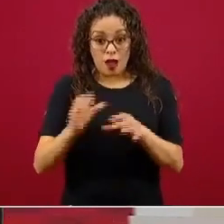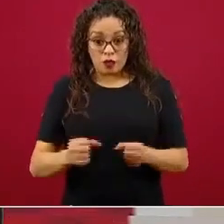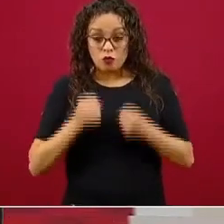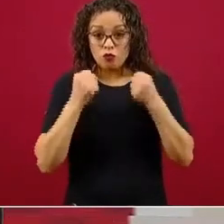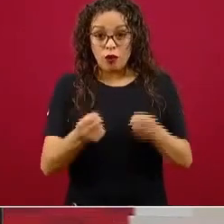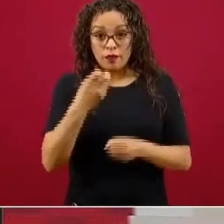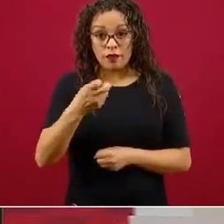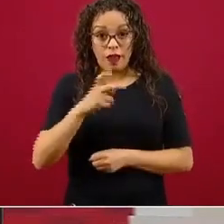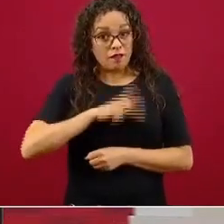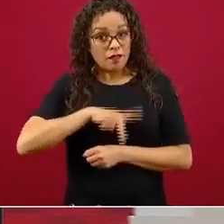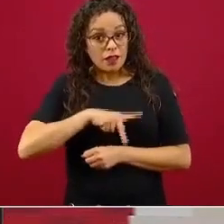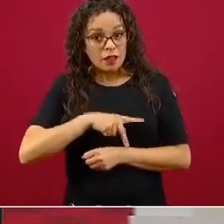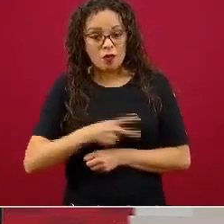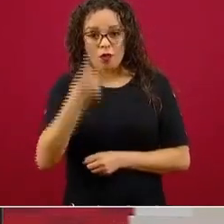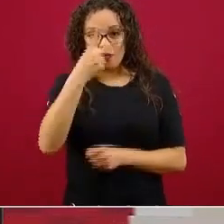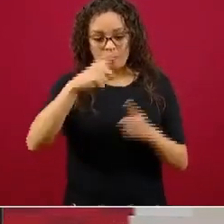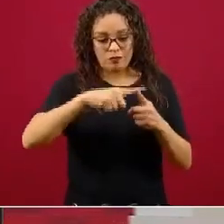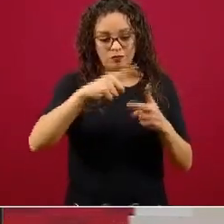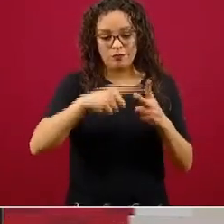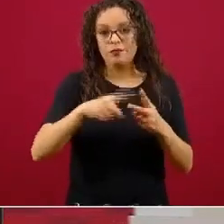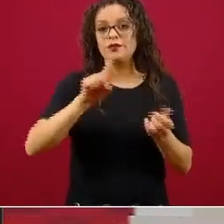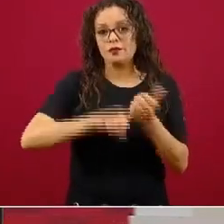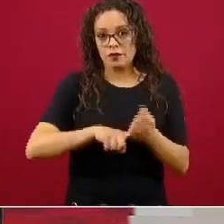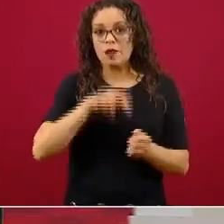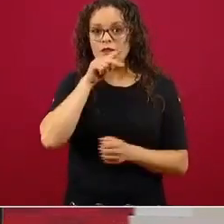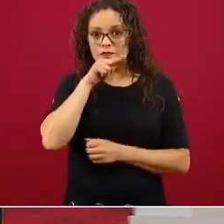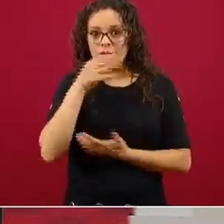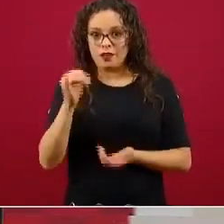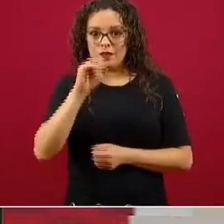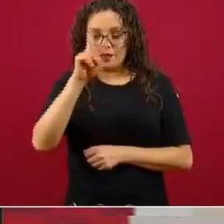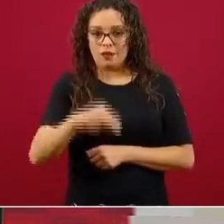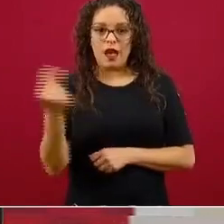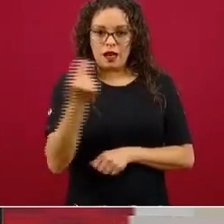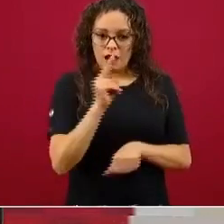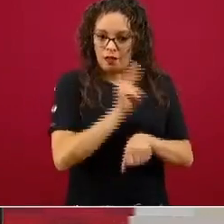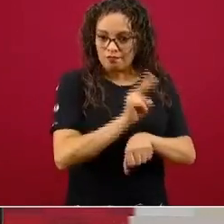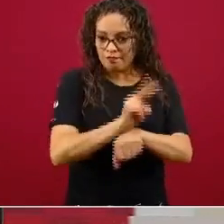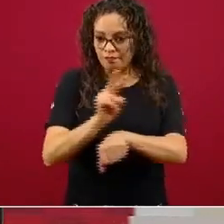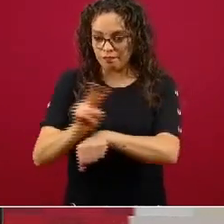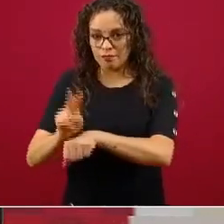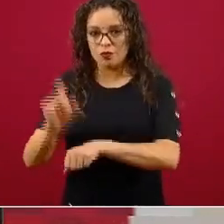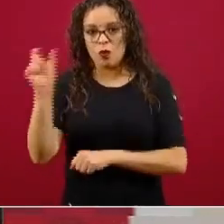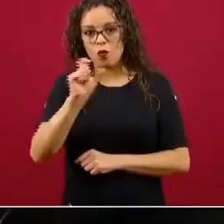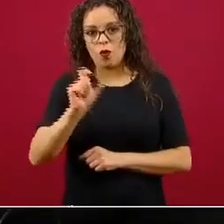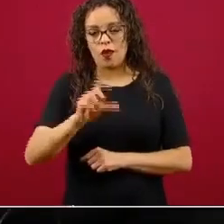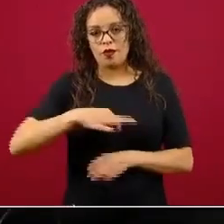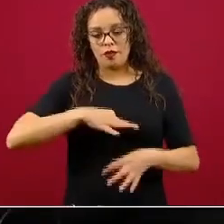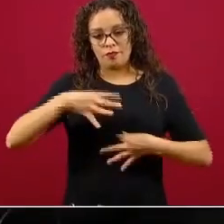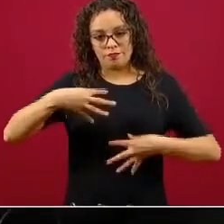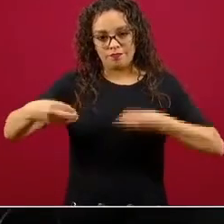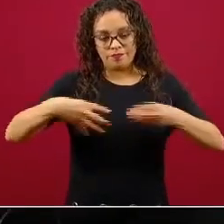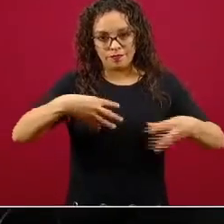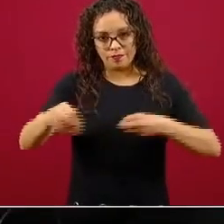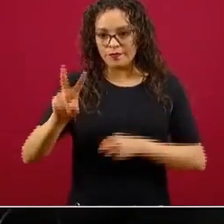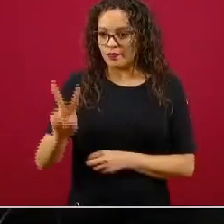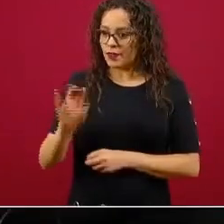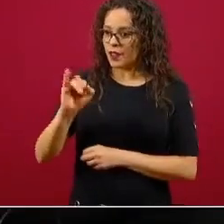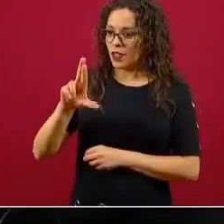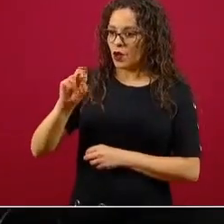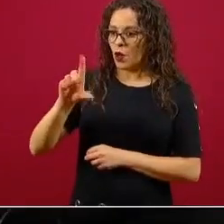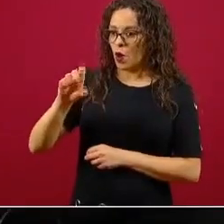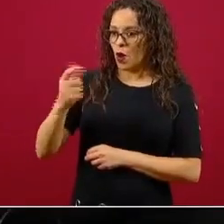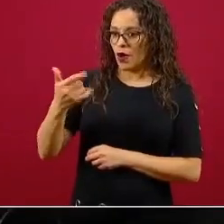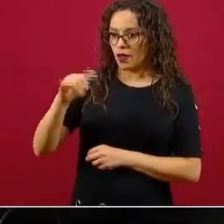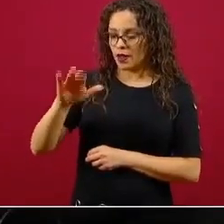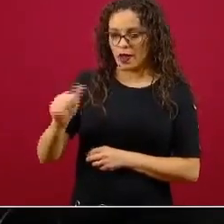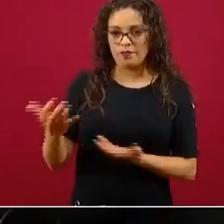características que generalmente preocupan en los procesos de vigilancia virológica. Yo diría simplemente tomemos conocimiento de ello. No hay